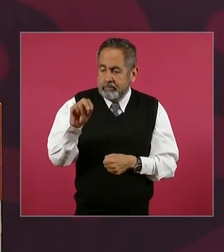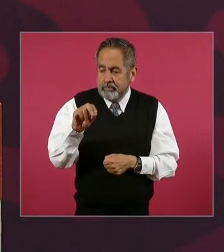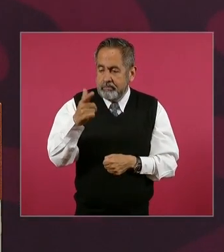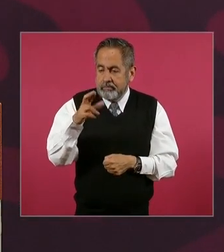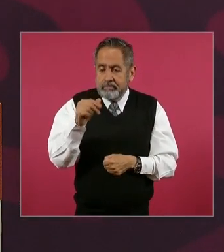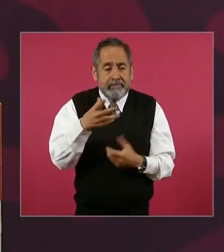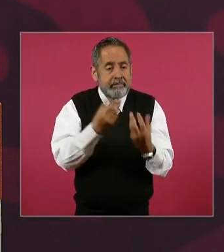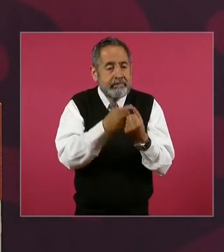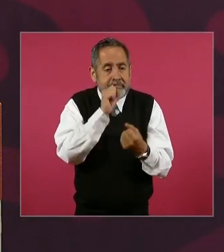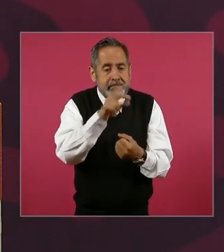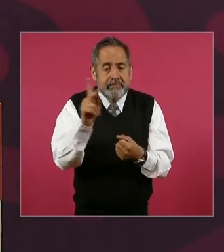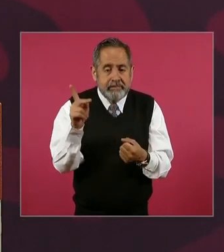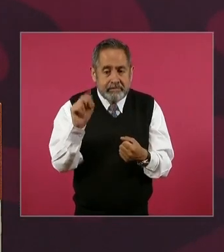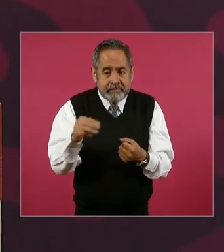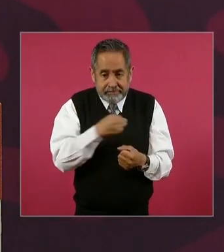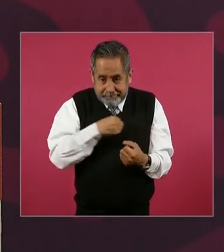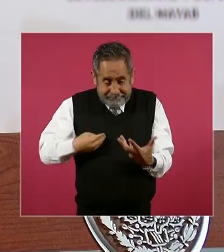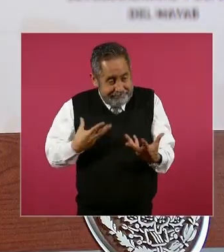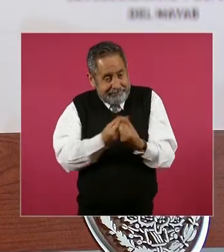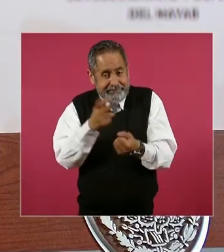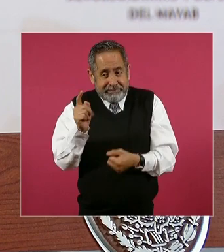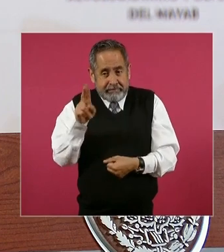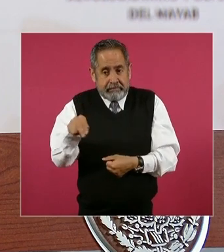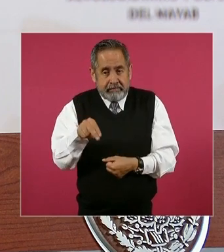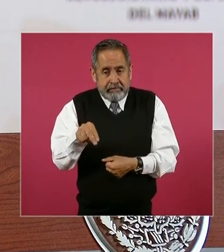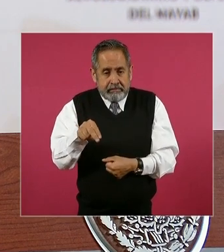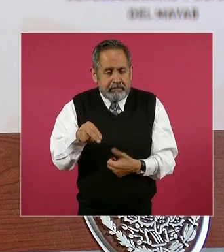pan militante del